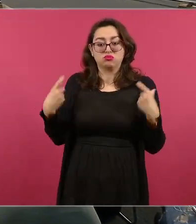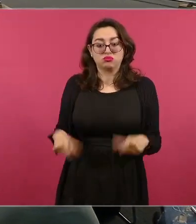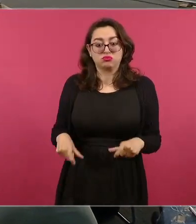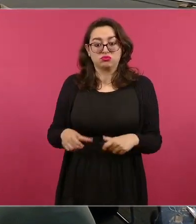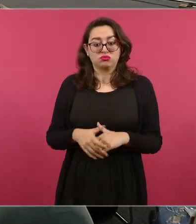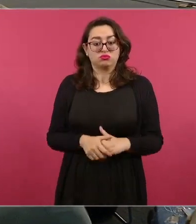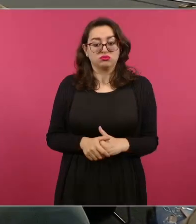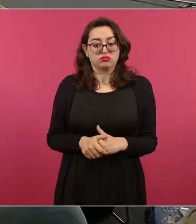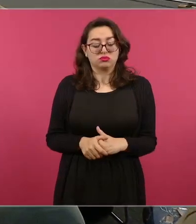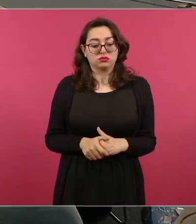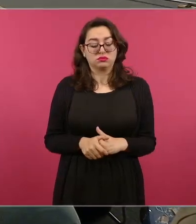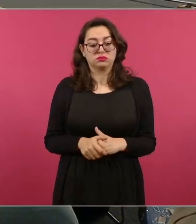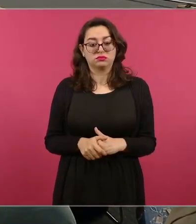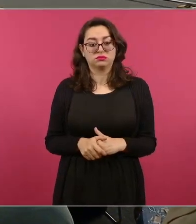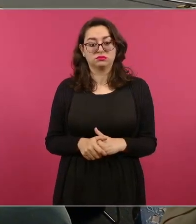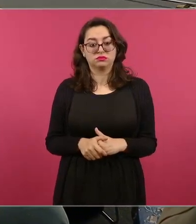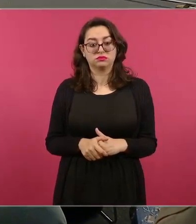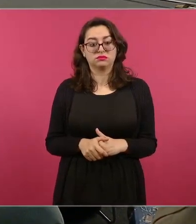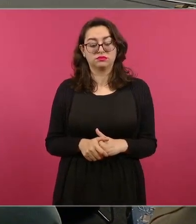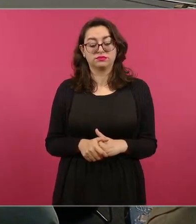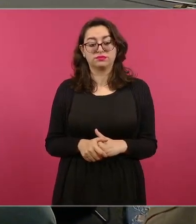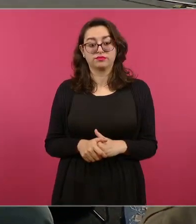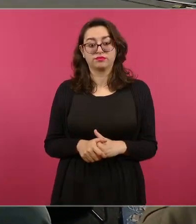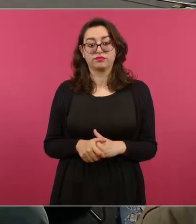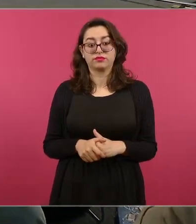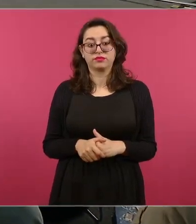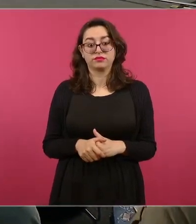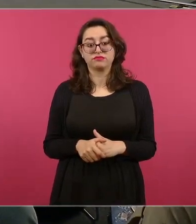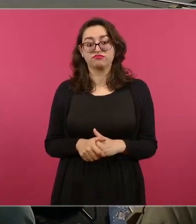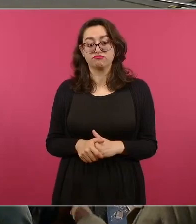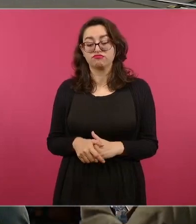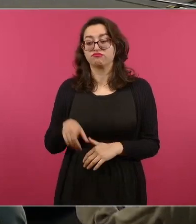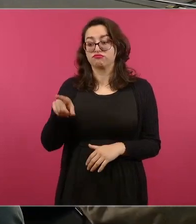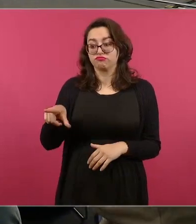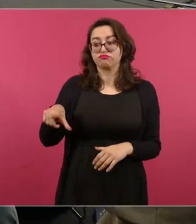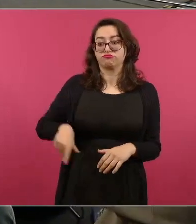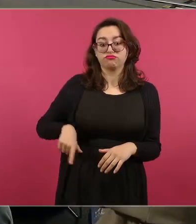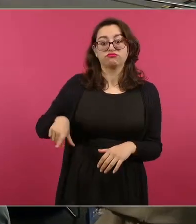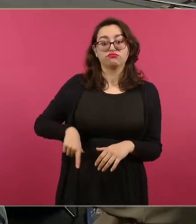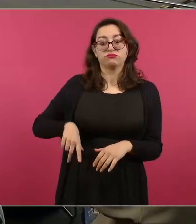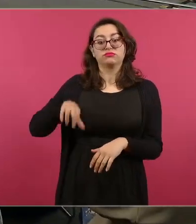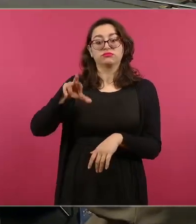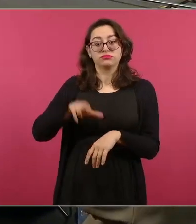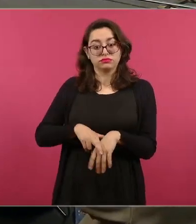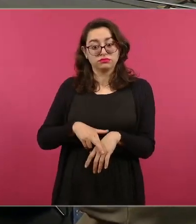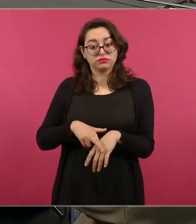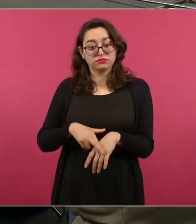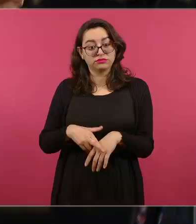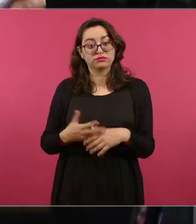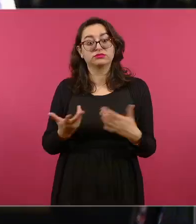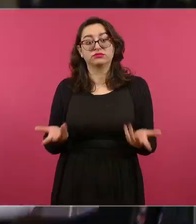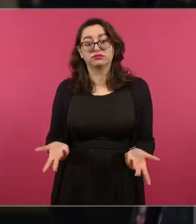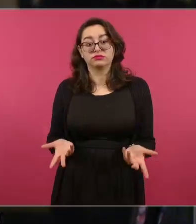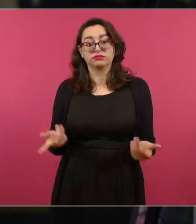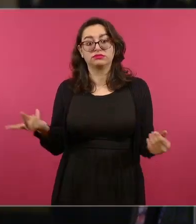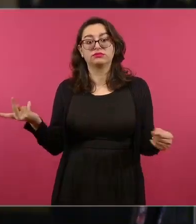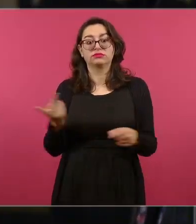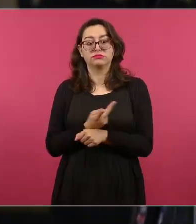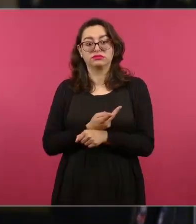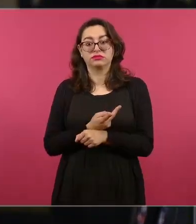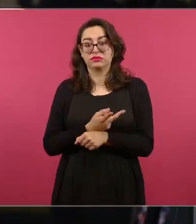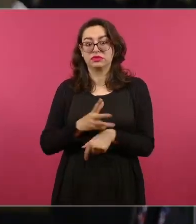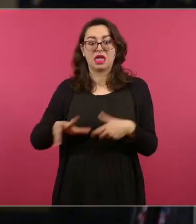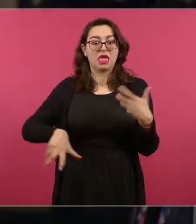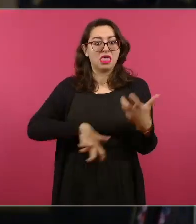la espalda. Y gracias a esa situación para él, llegó a ser gobernador. Pero esa actuación fue cuando estaba la violencia,